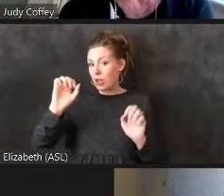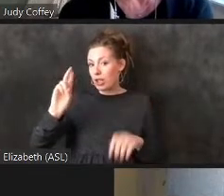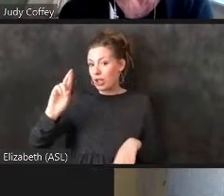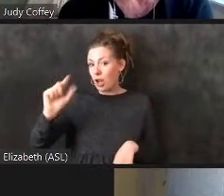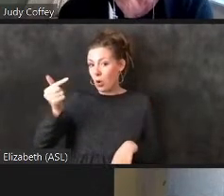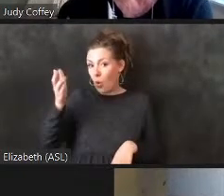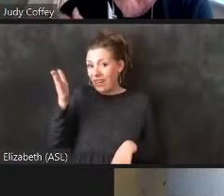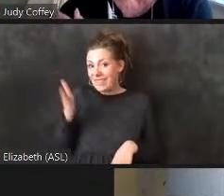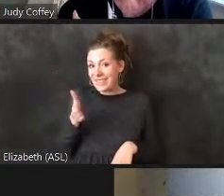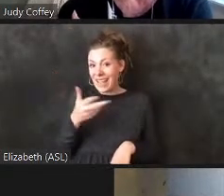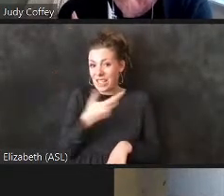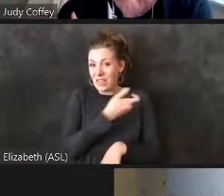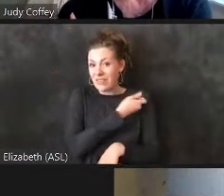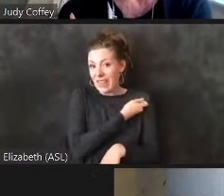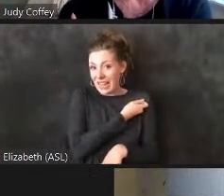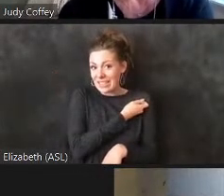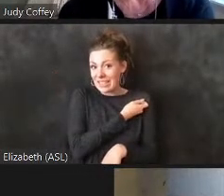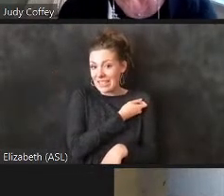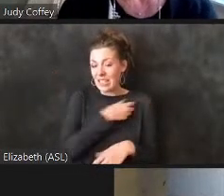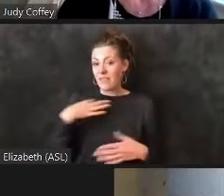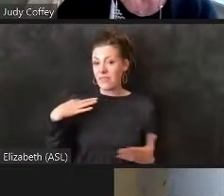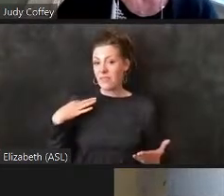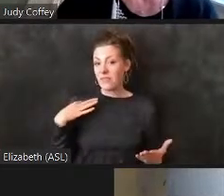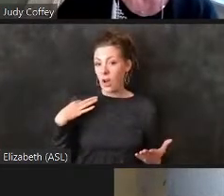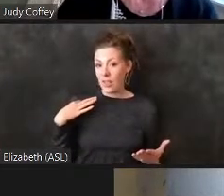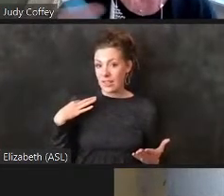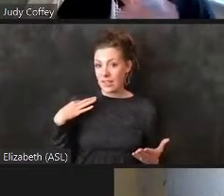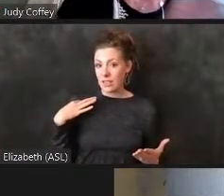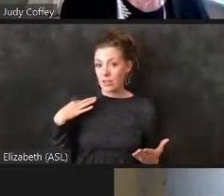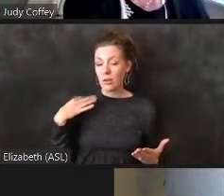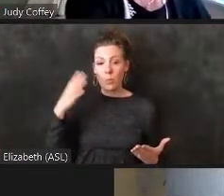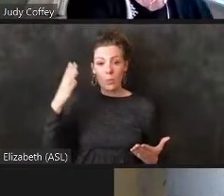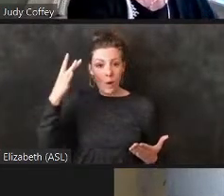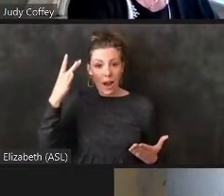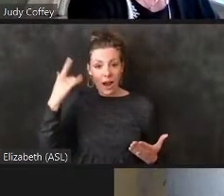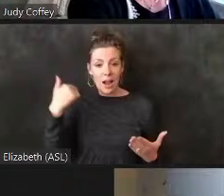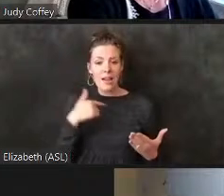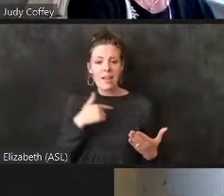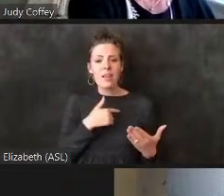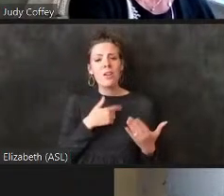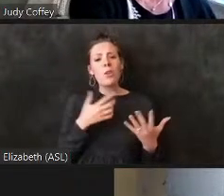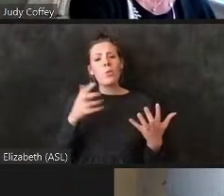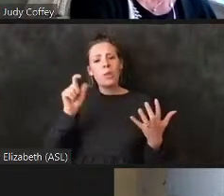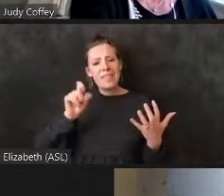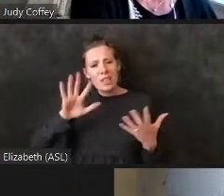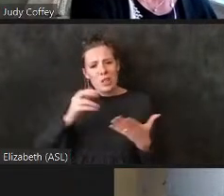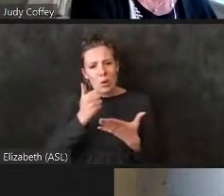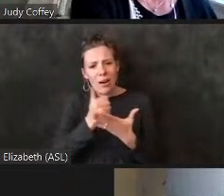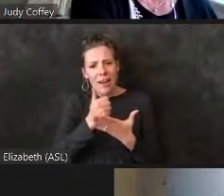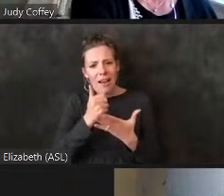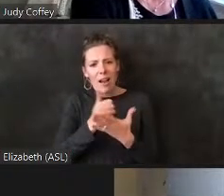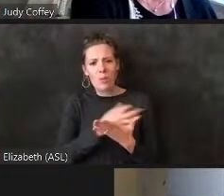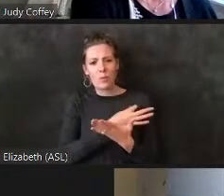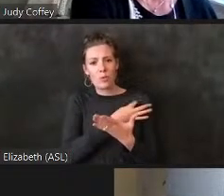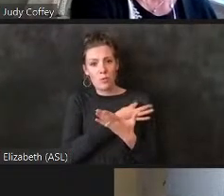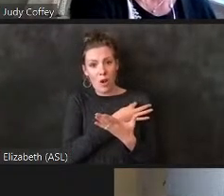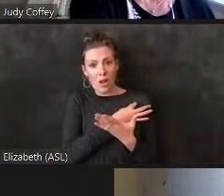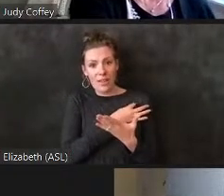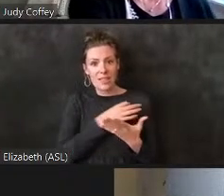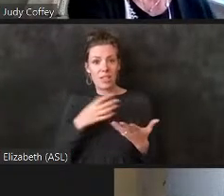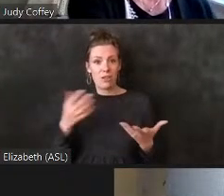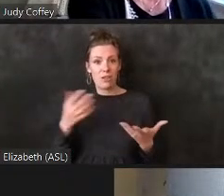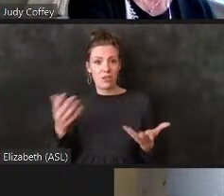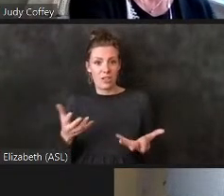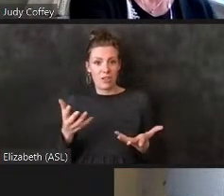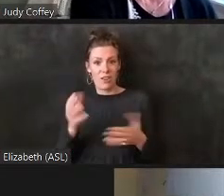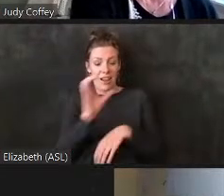por favor trate de firmar y de que se meta de voluntario que nos ayude, porque vamos a necesitar su ayuda para que